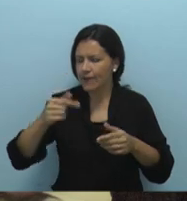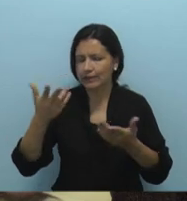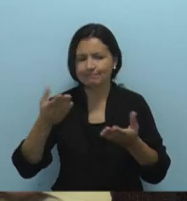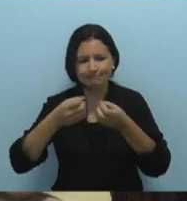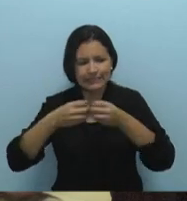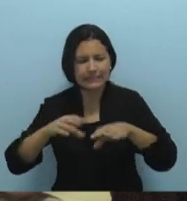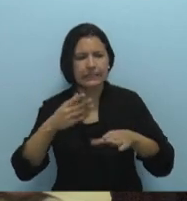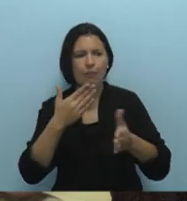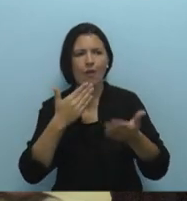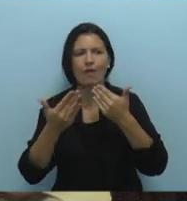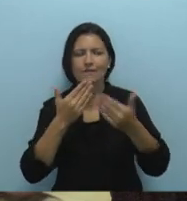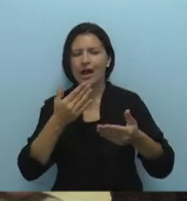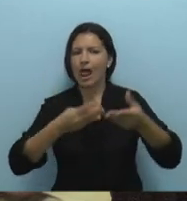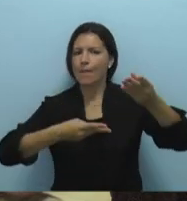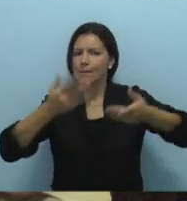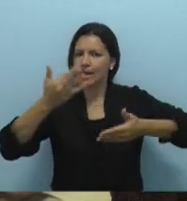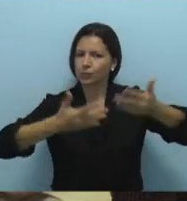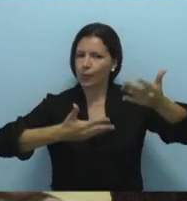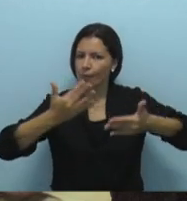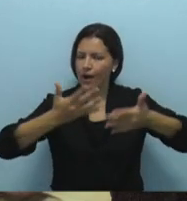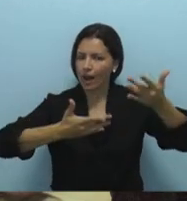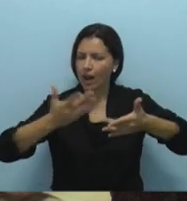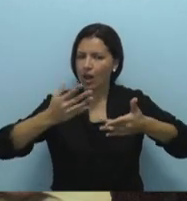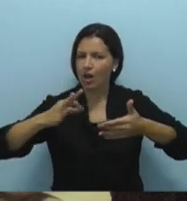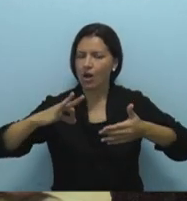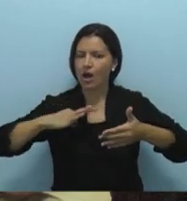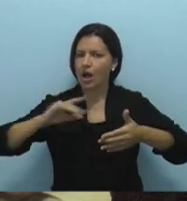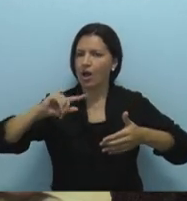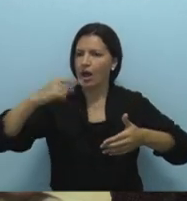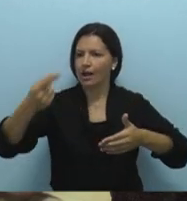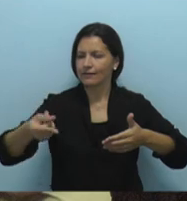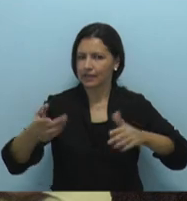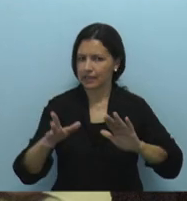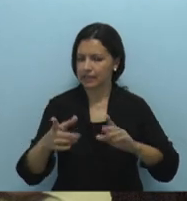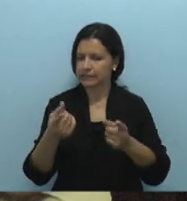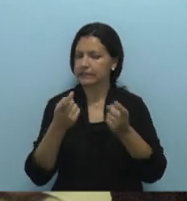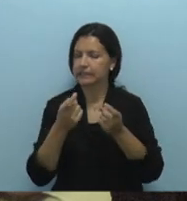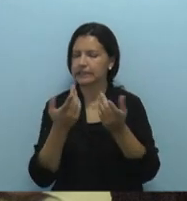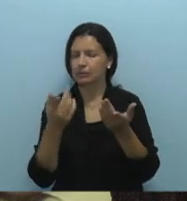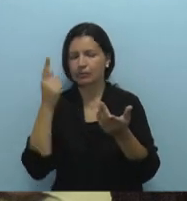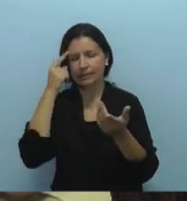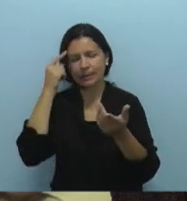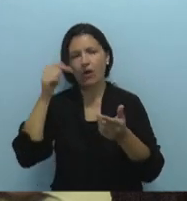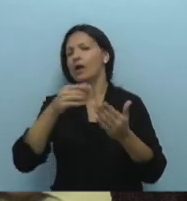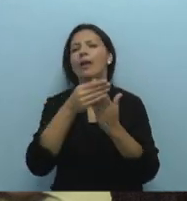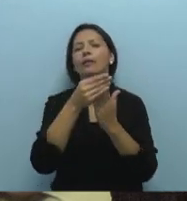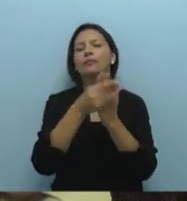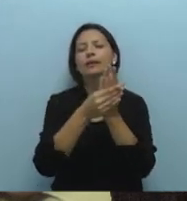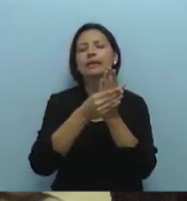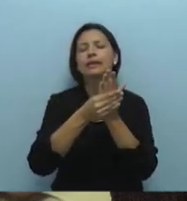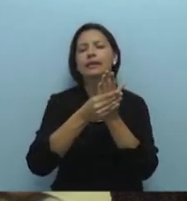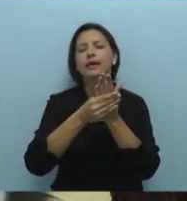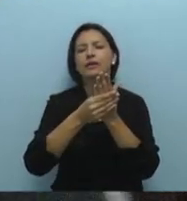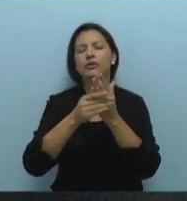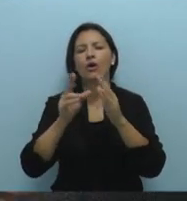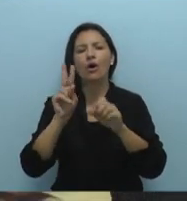tanto a nivel nacional como a nivel provincial. Es fundamental ver esto. Hoy, el Ministerio de Ambiente de la provincia de Santa